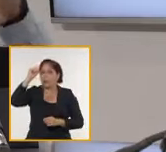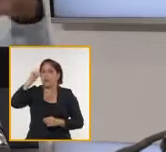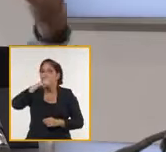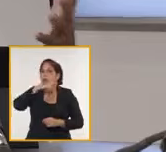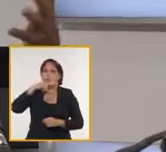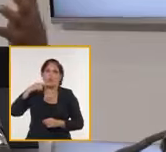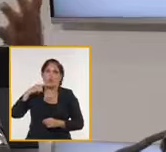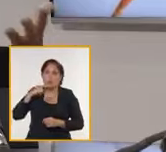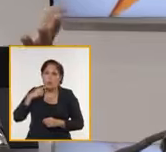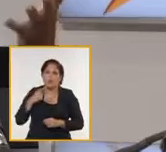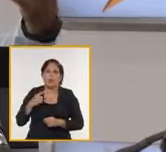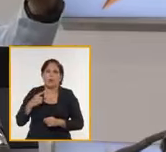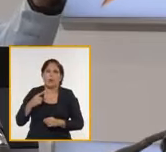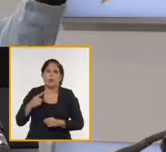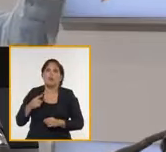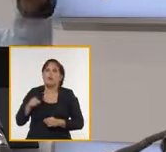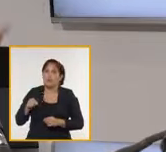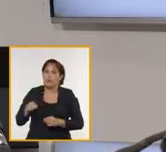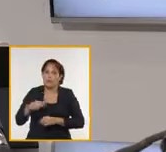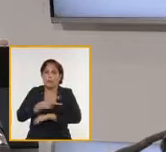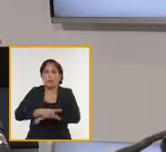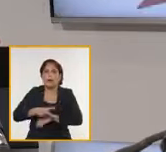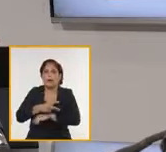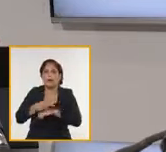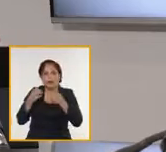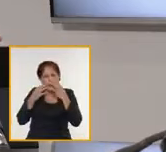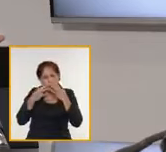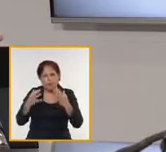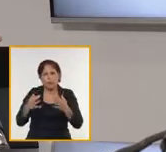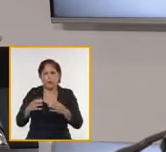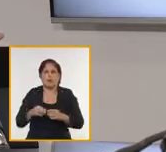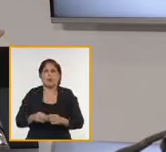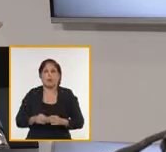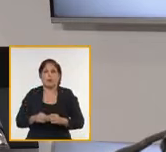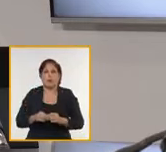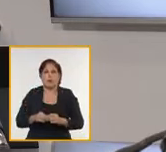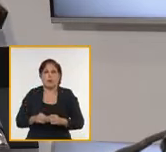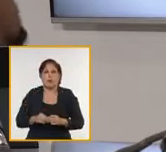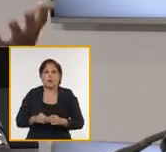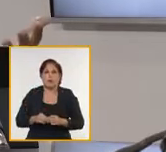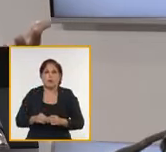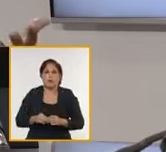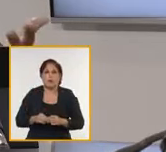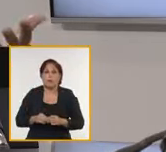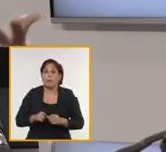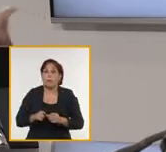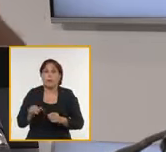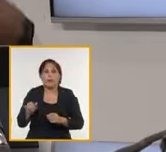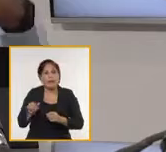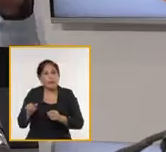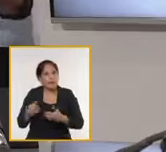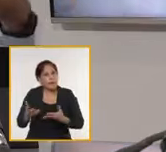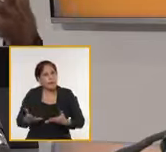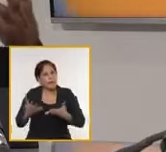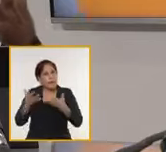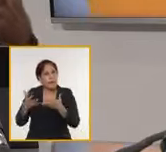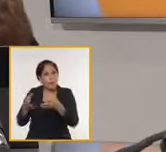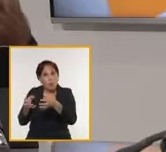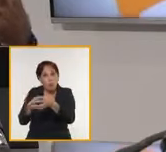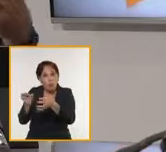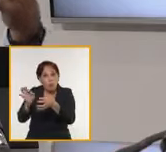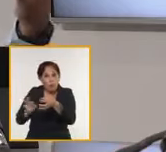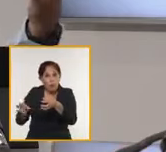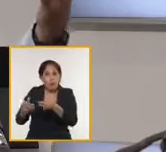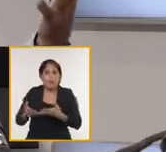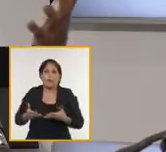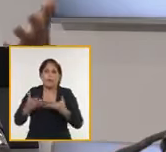Rusia, cultura, unos países que tienen el sentido de lo nacional, pero es capaz de ponerse en disposición de un